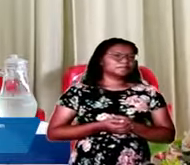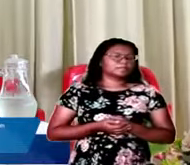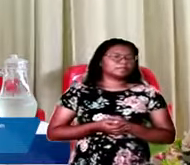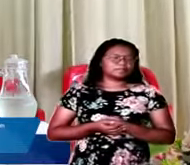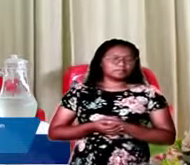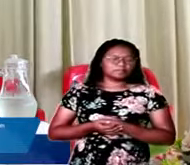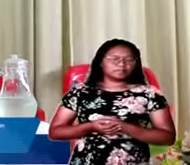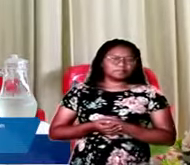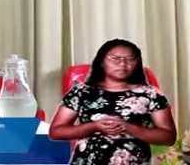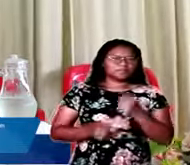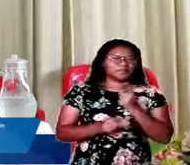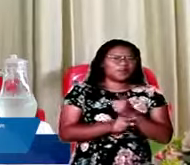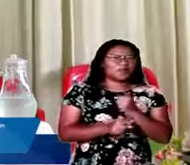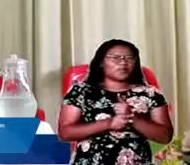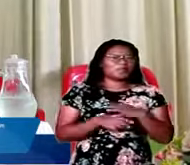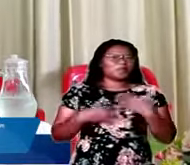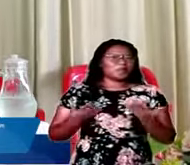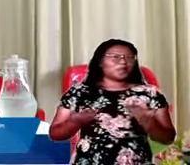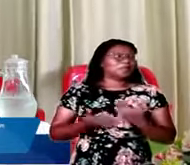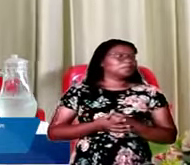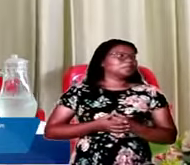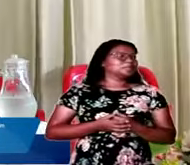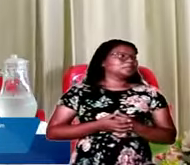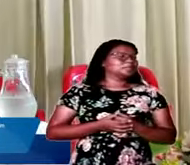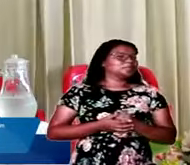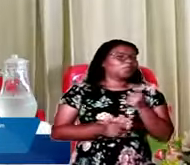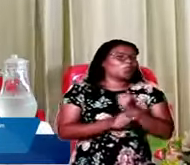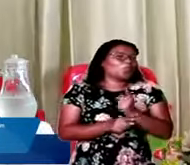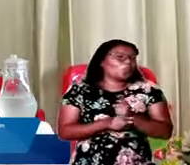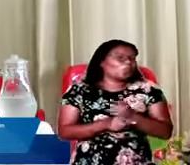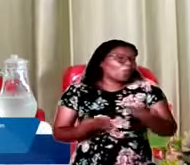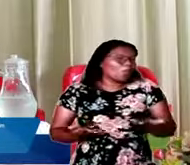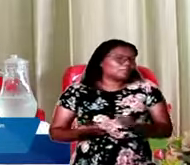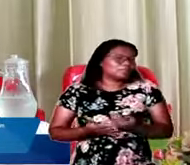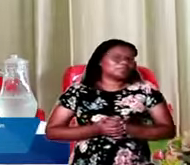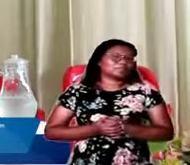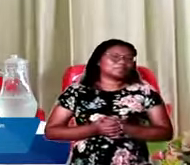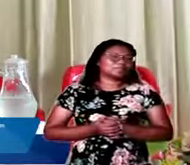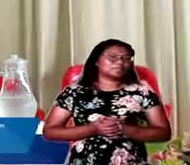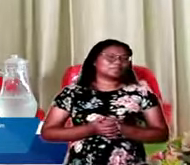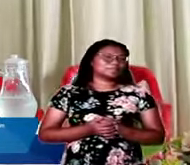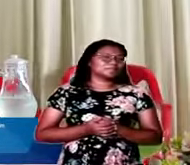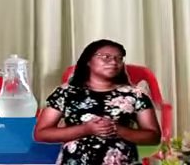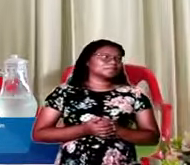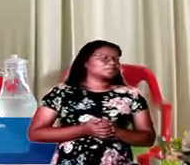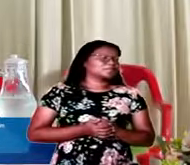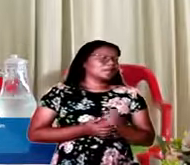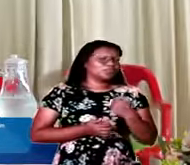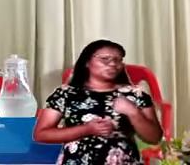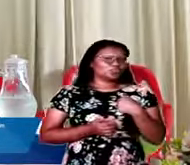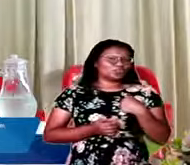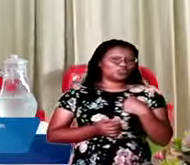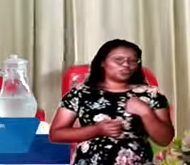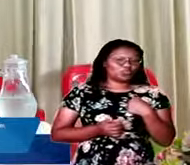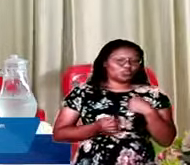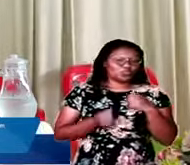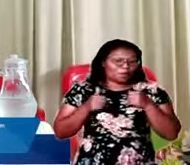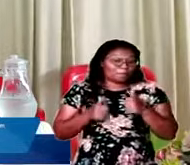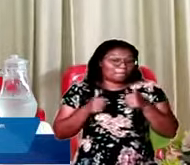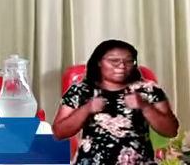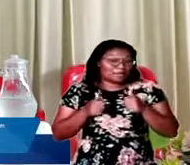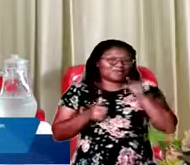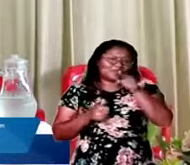la correcta es, la correcta es, yo estoy bien, tú estás